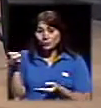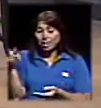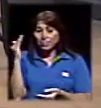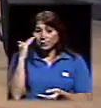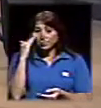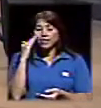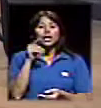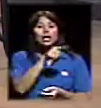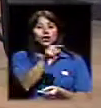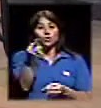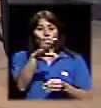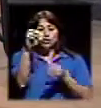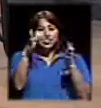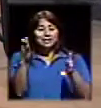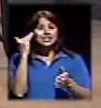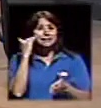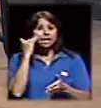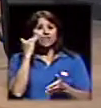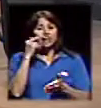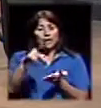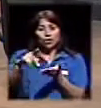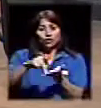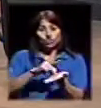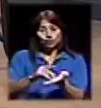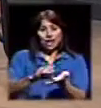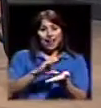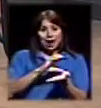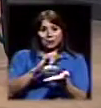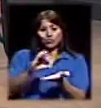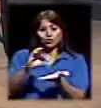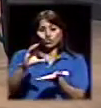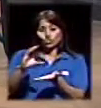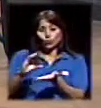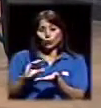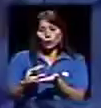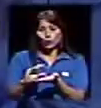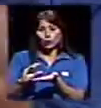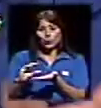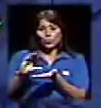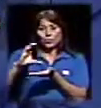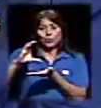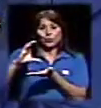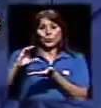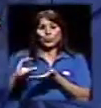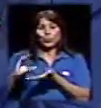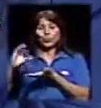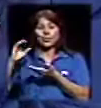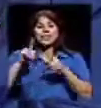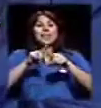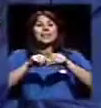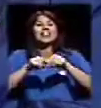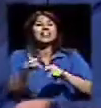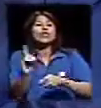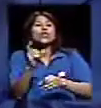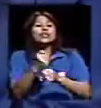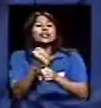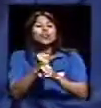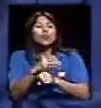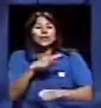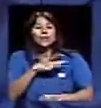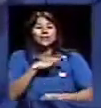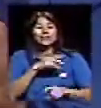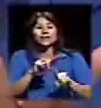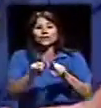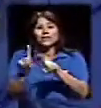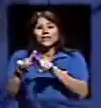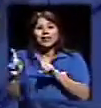saben que son bastante diferentes dependiendo de dónde se labore, o los beneficios que se tienen son diferentes. No